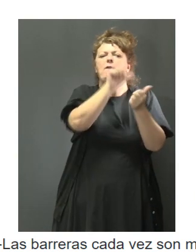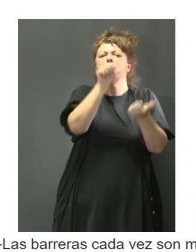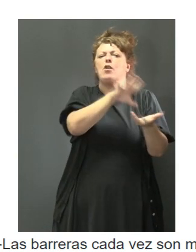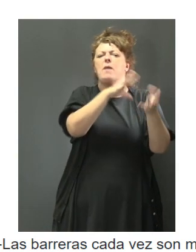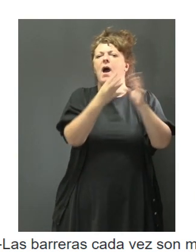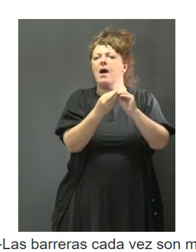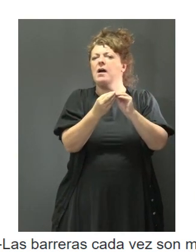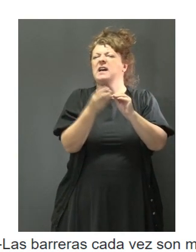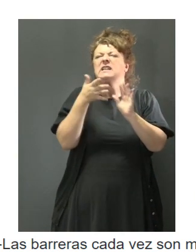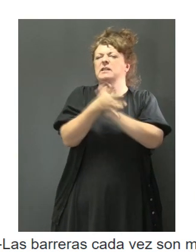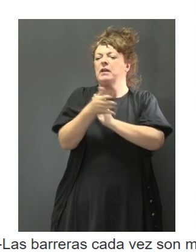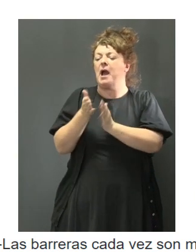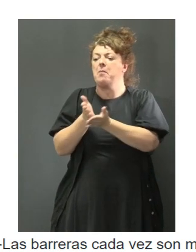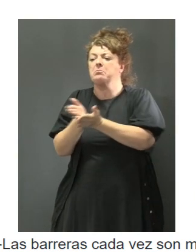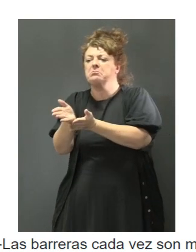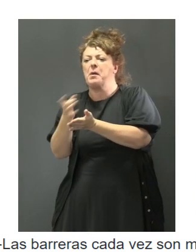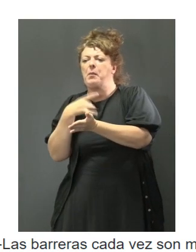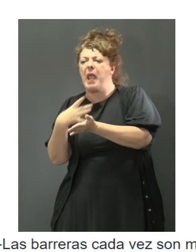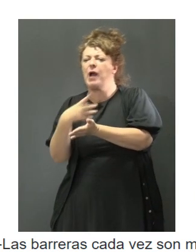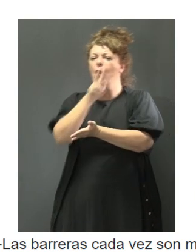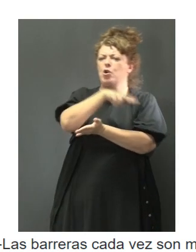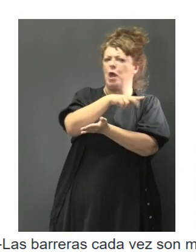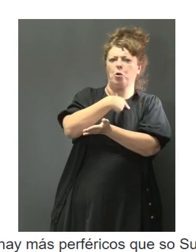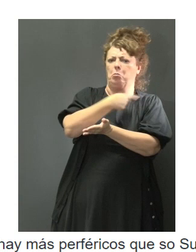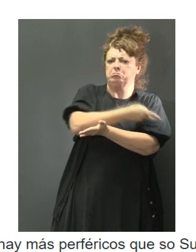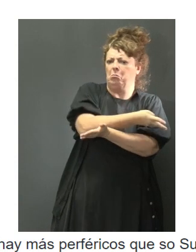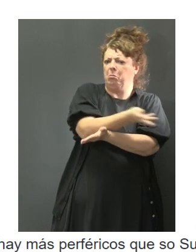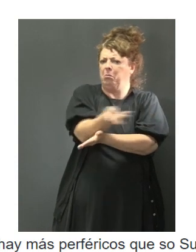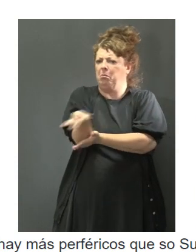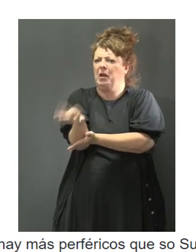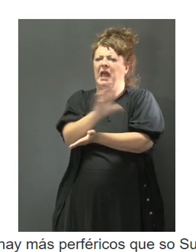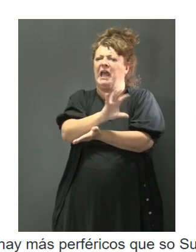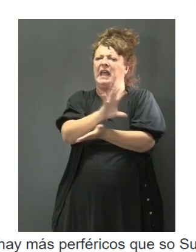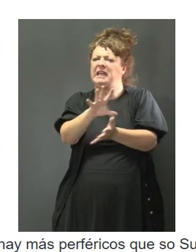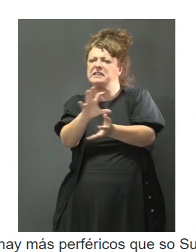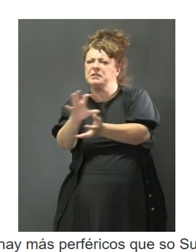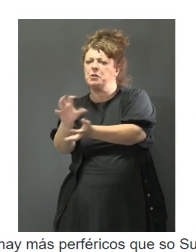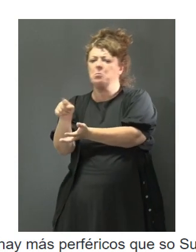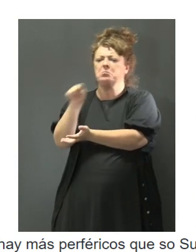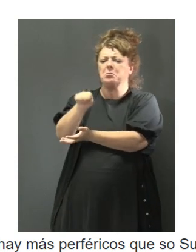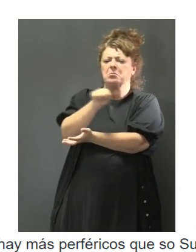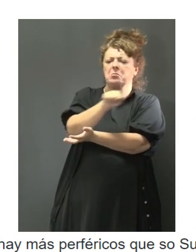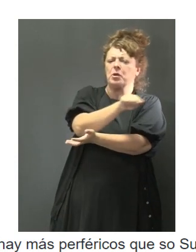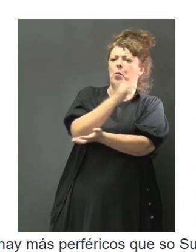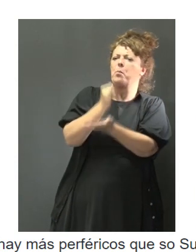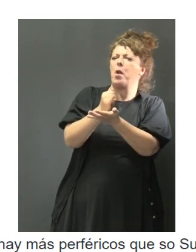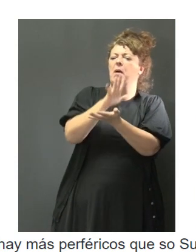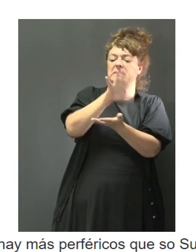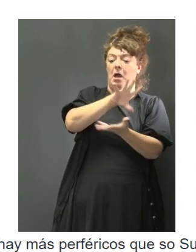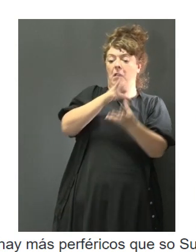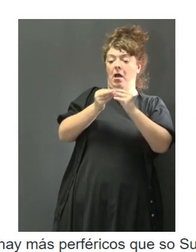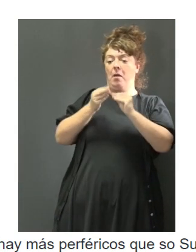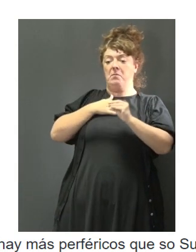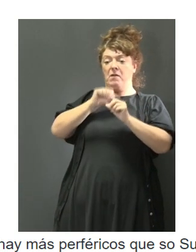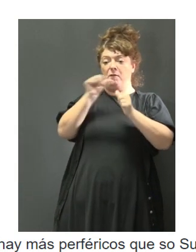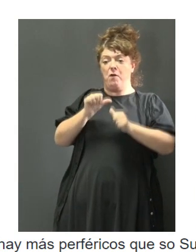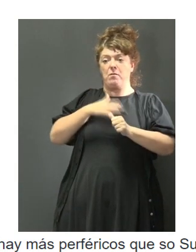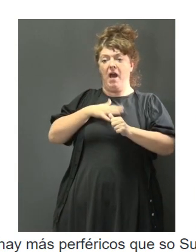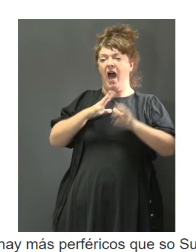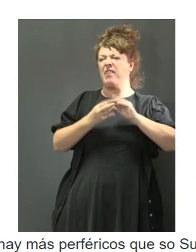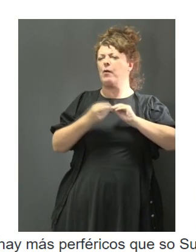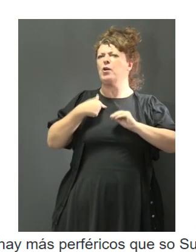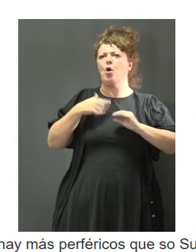no es blanco o negro, hay muchísimos matices de grises y solo es probar hasta dar con la configuración adecuada y que